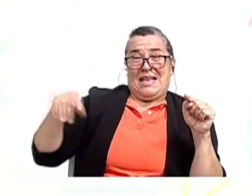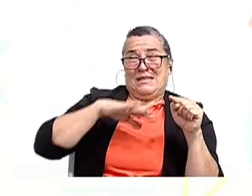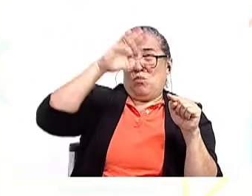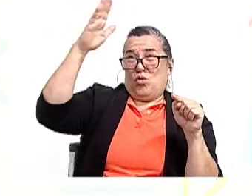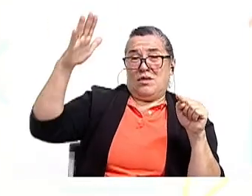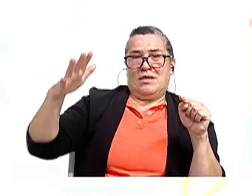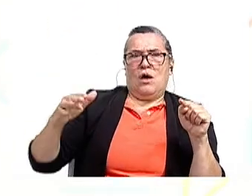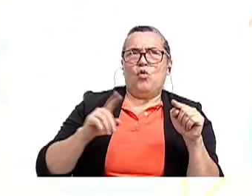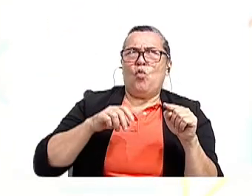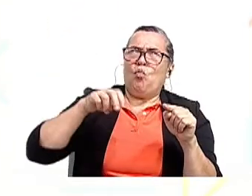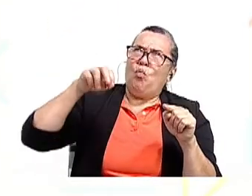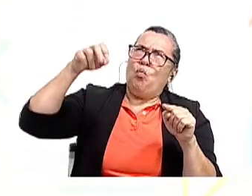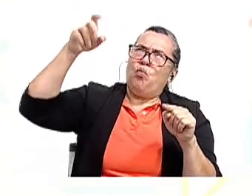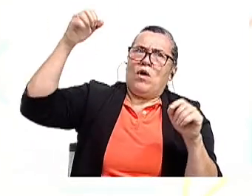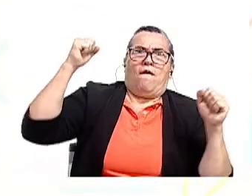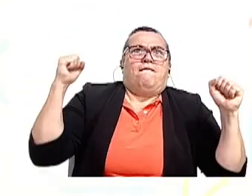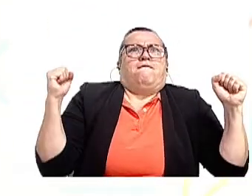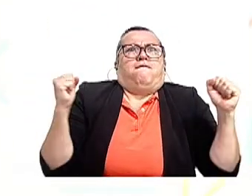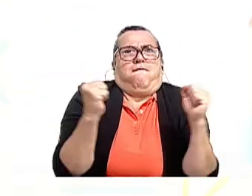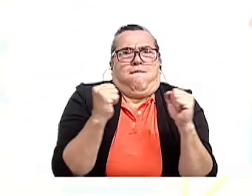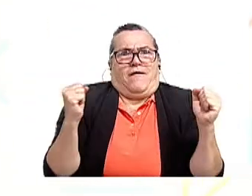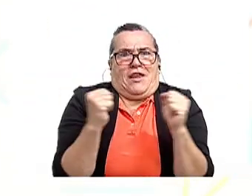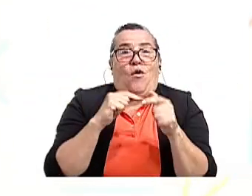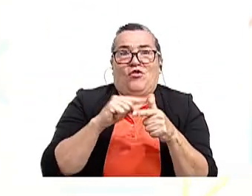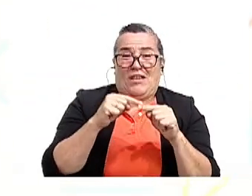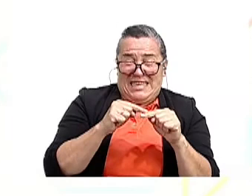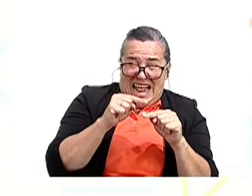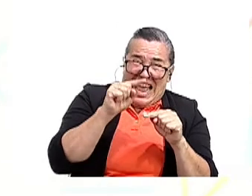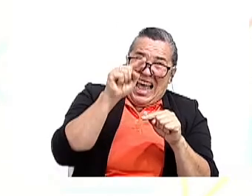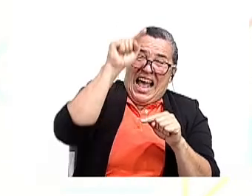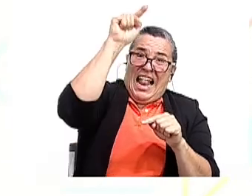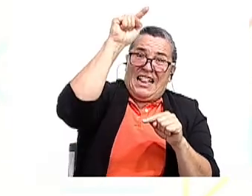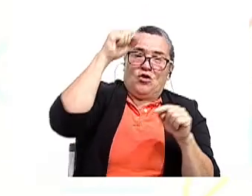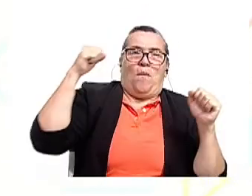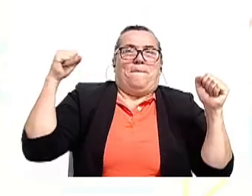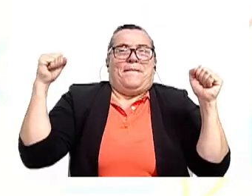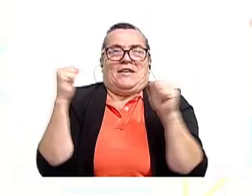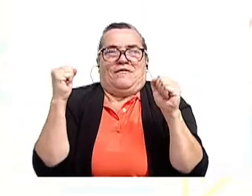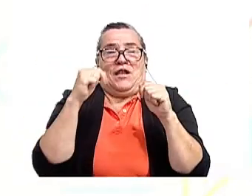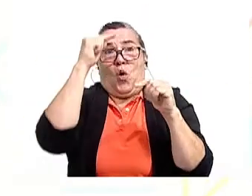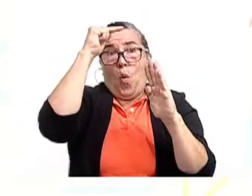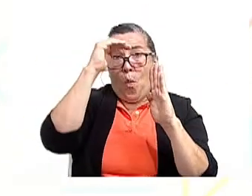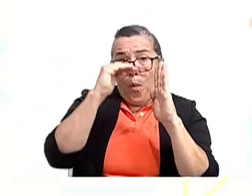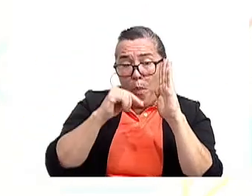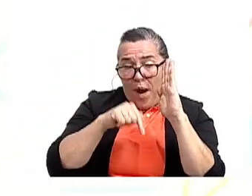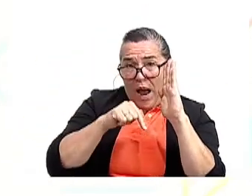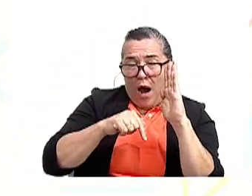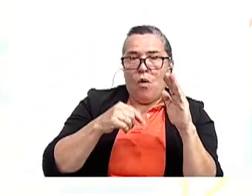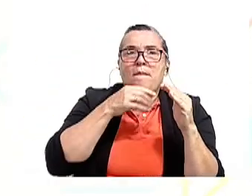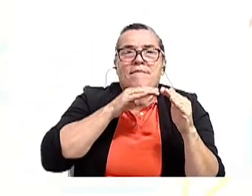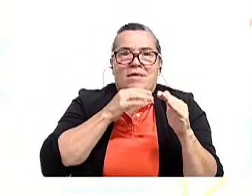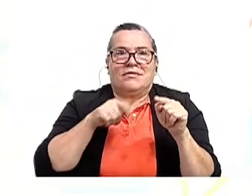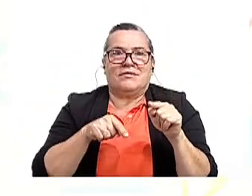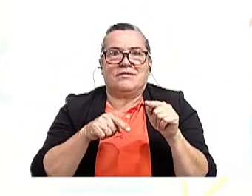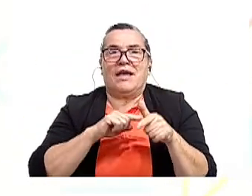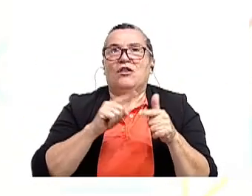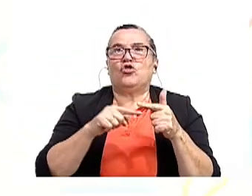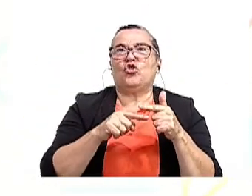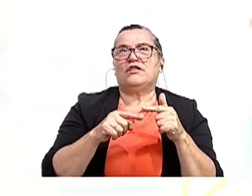tenerlo presente. Y a partir de una altura de 11.000 metros, la temperatura se considera constante de